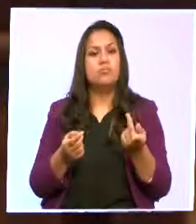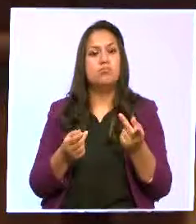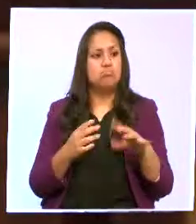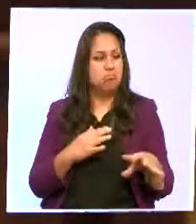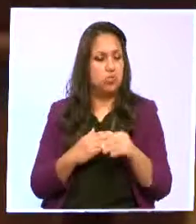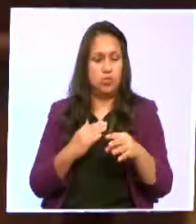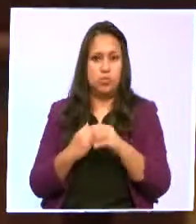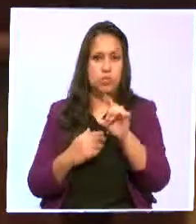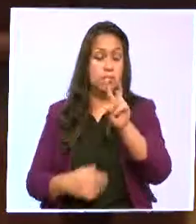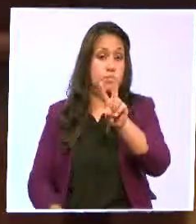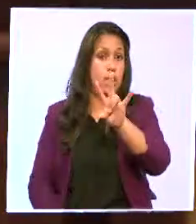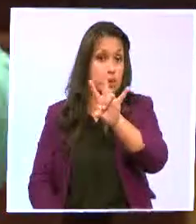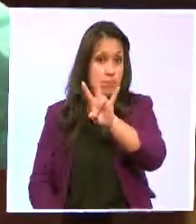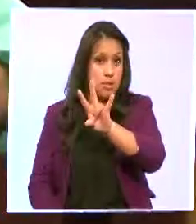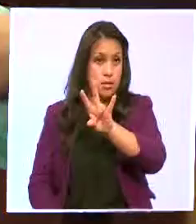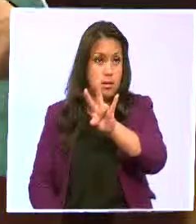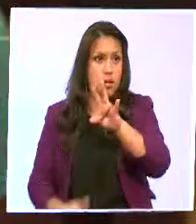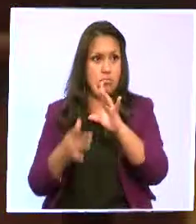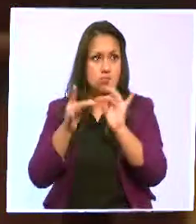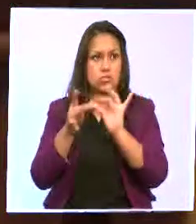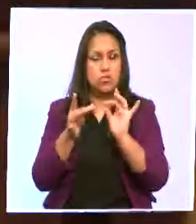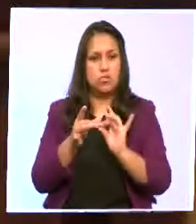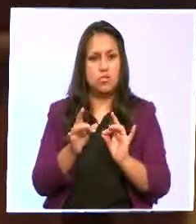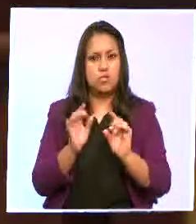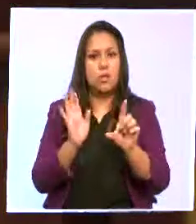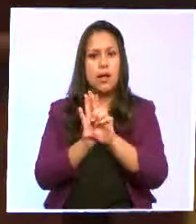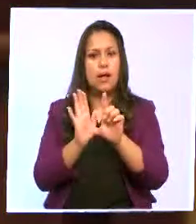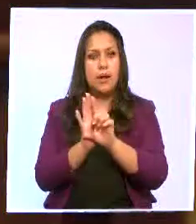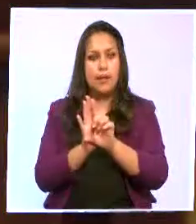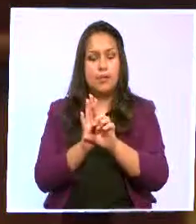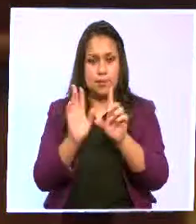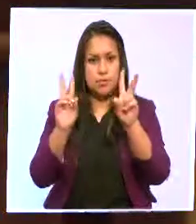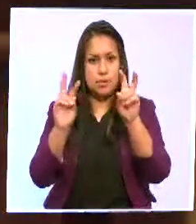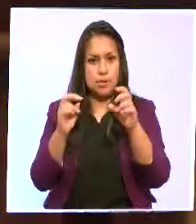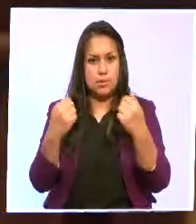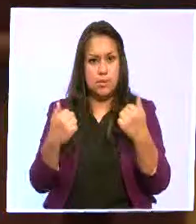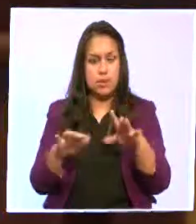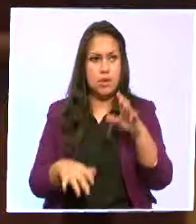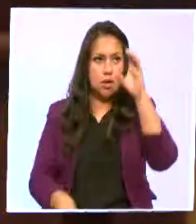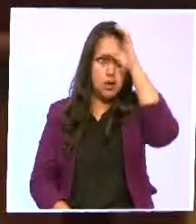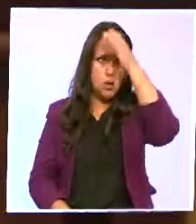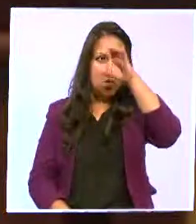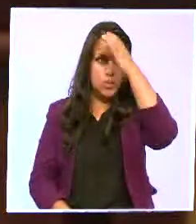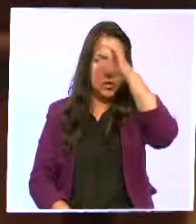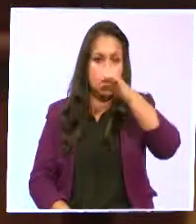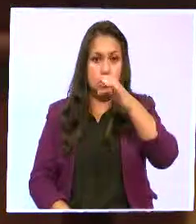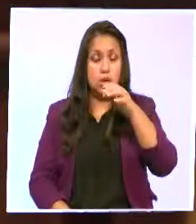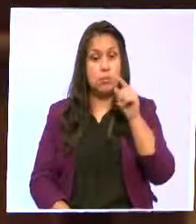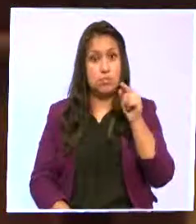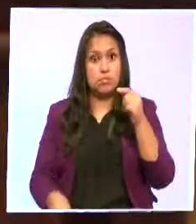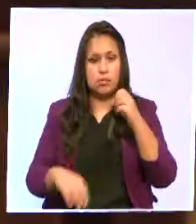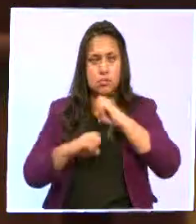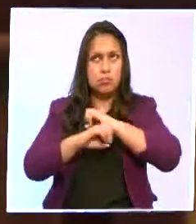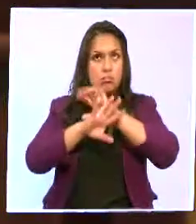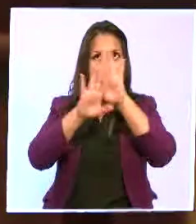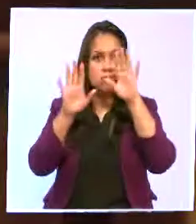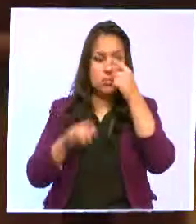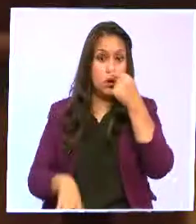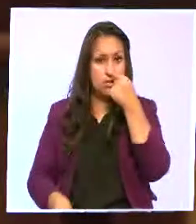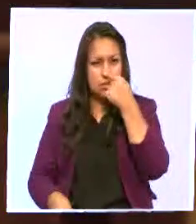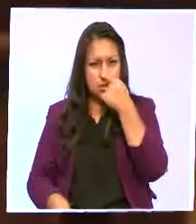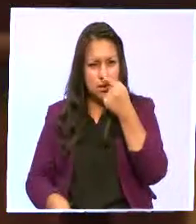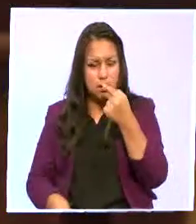27 textos legales en donde ya se trata el tema de culturas y fíjense qué interesante también que en este momento ya podemos hablar